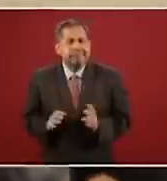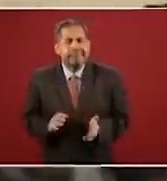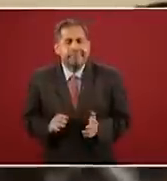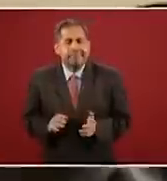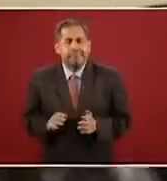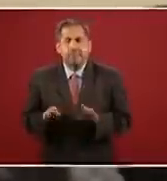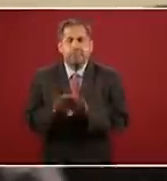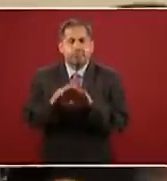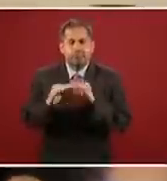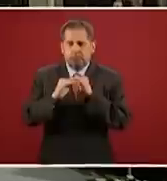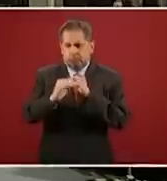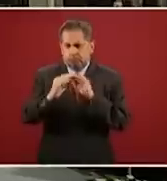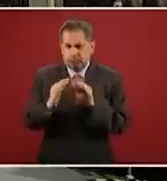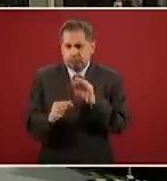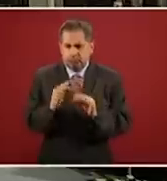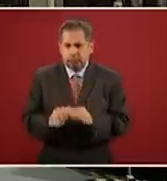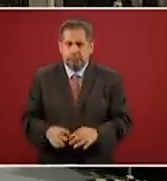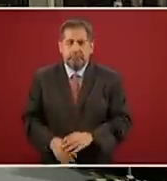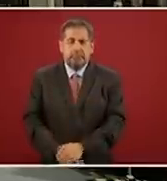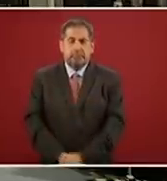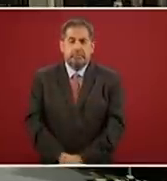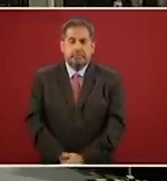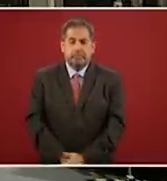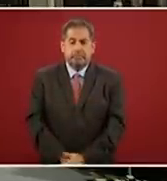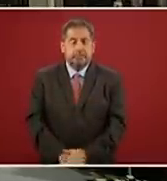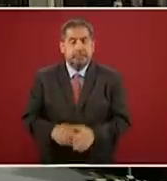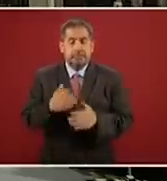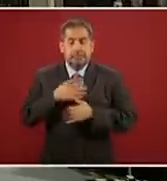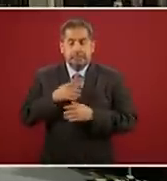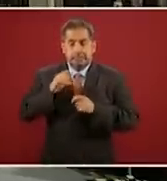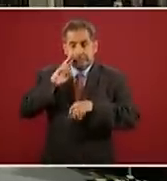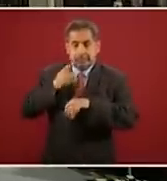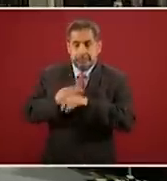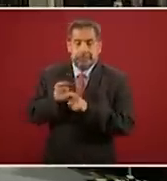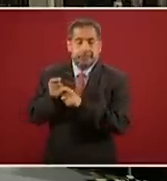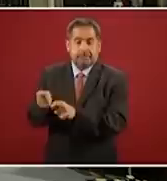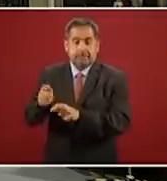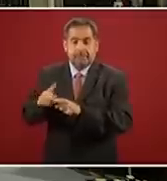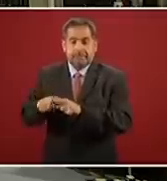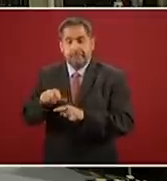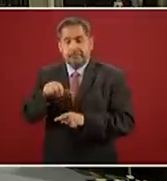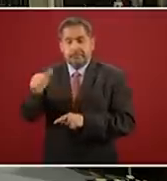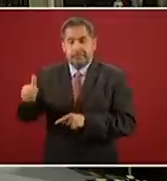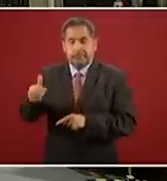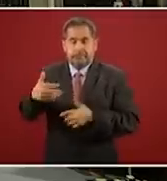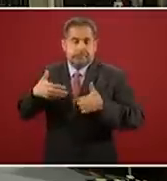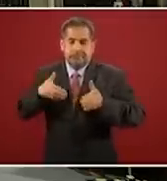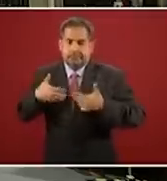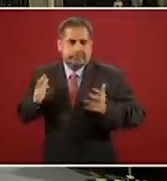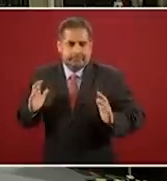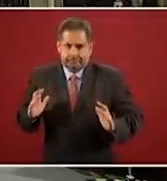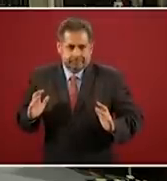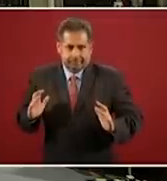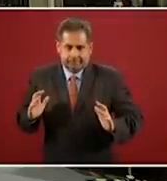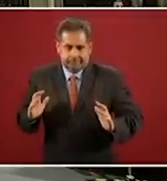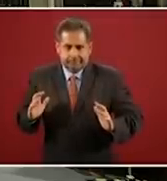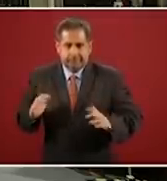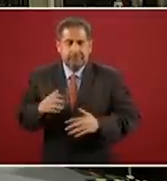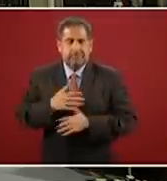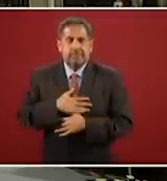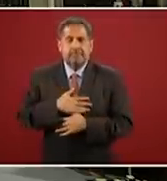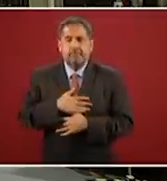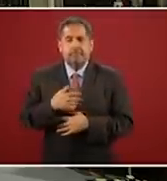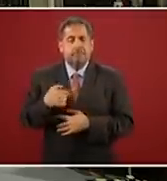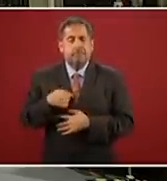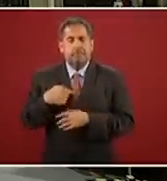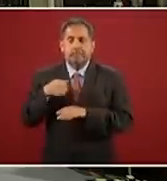sea medible? Yo creo que eso lo tendría que responder Jesús Ramírez más que yo. Lo único que